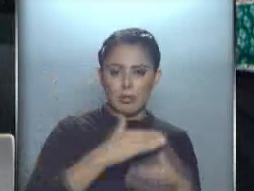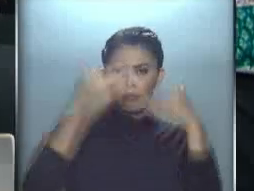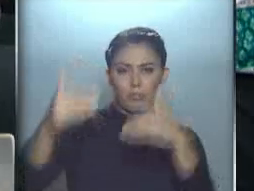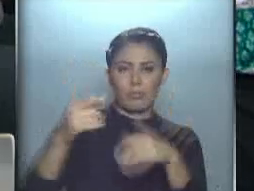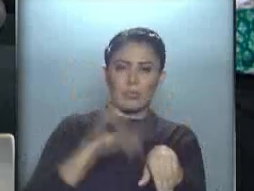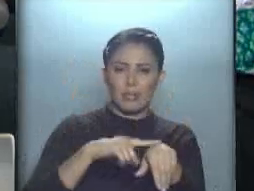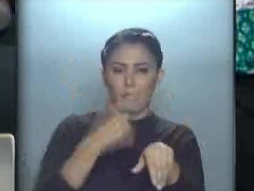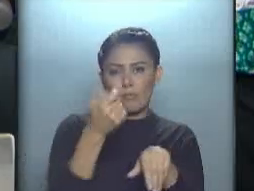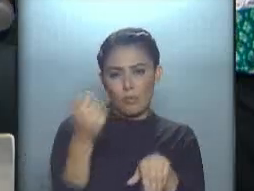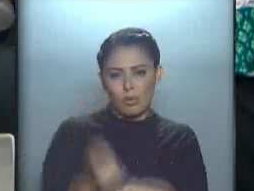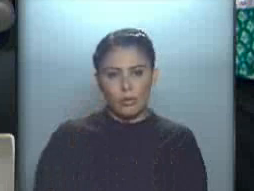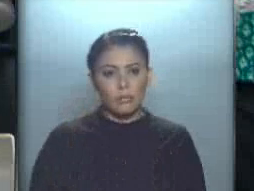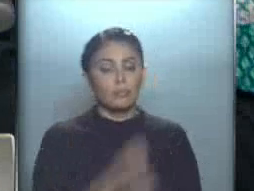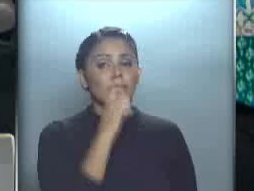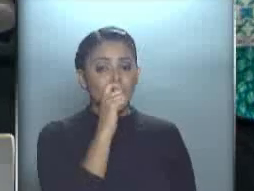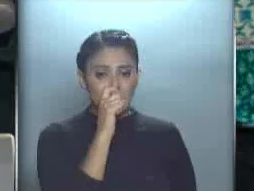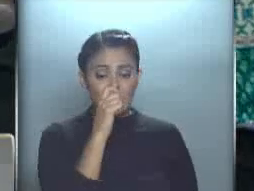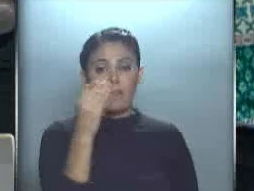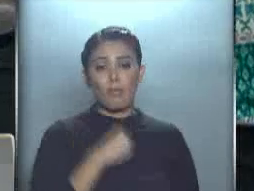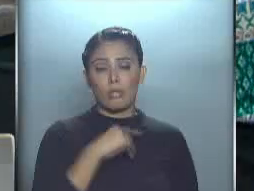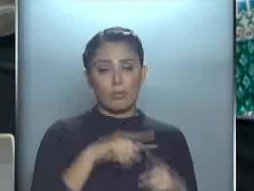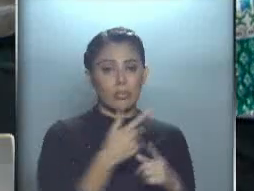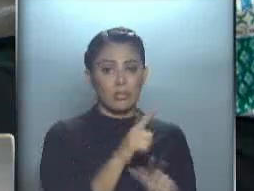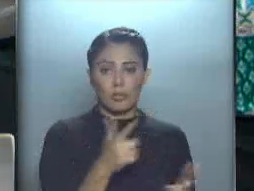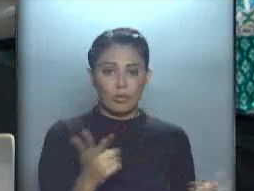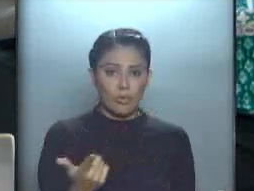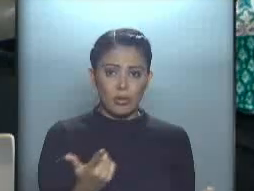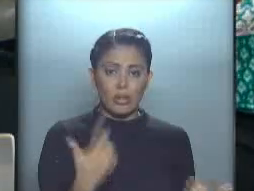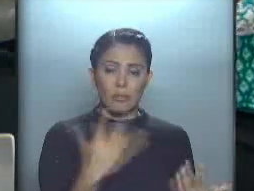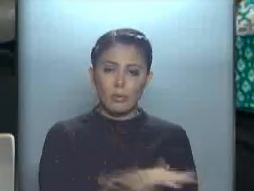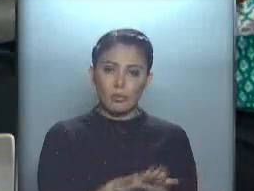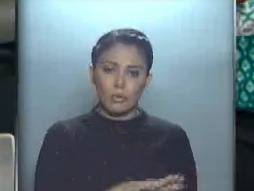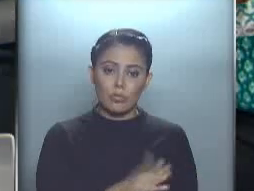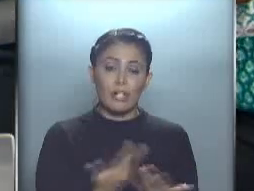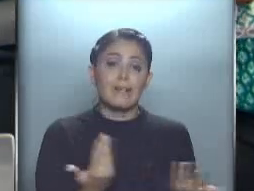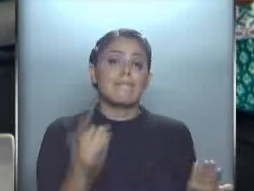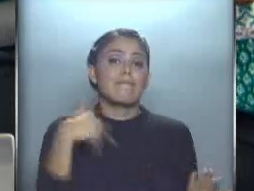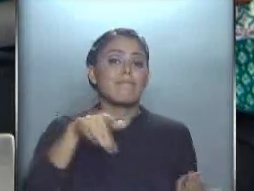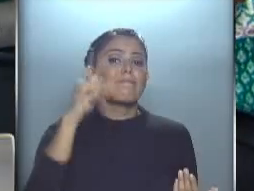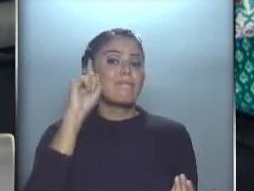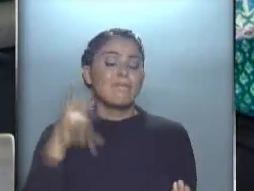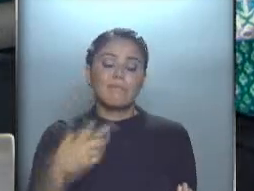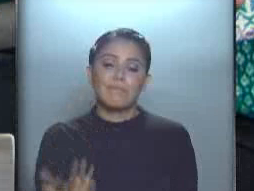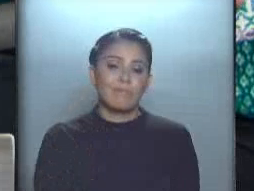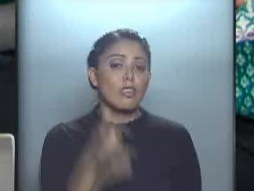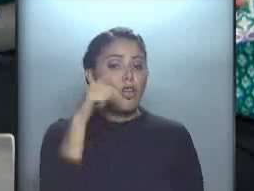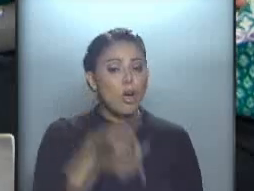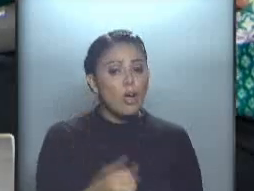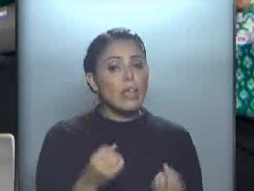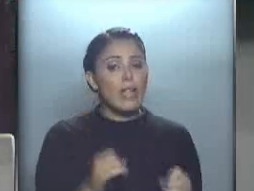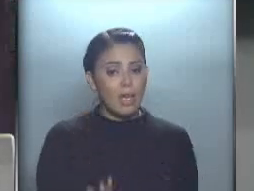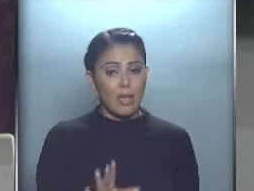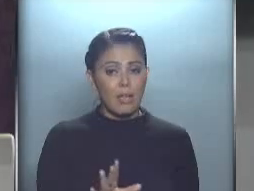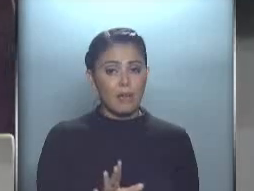poco tiempo, ¿no? En la medida que no esté la voluntad política de hacerlo, no sé qué va a pasar. Hoy empieza la